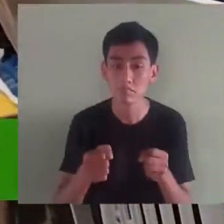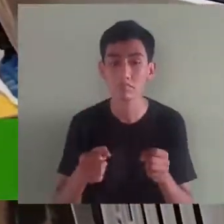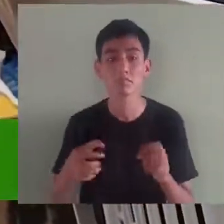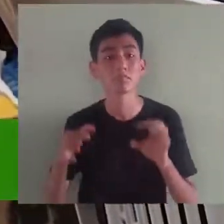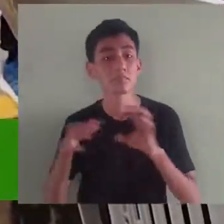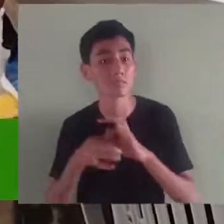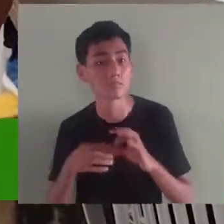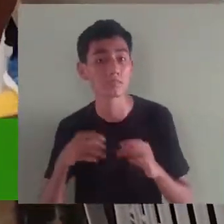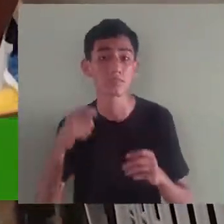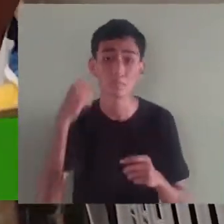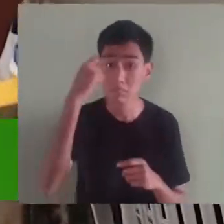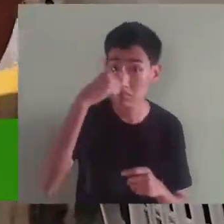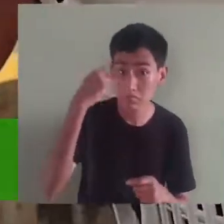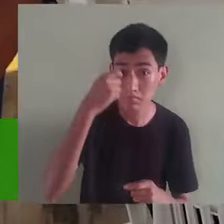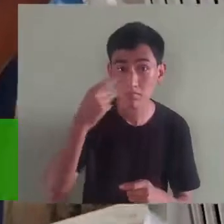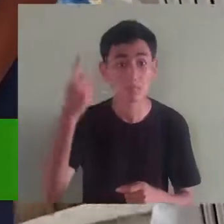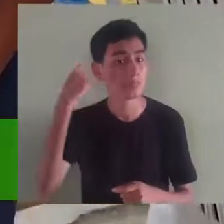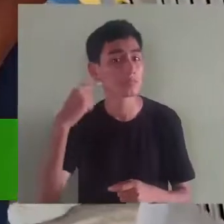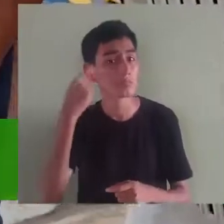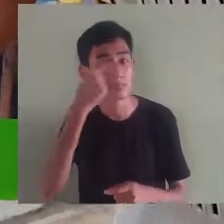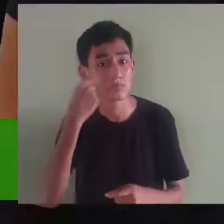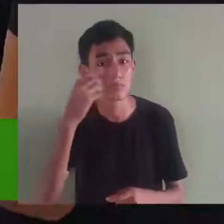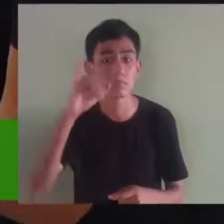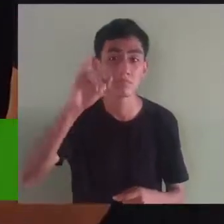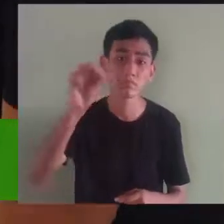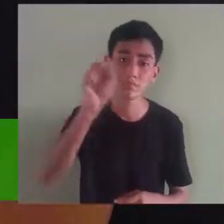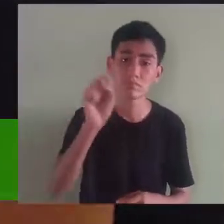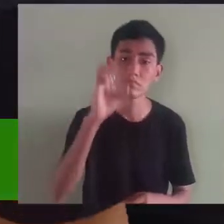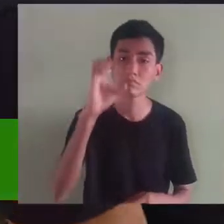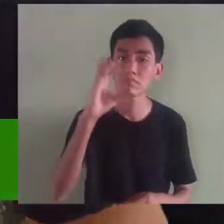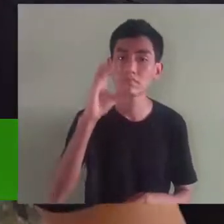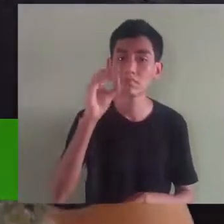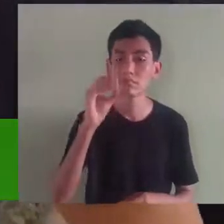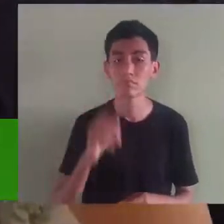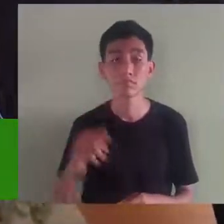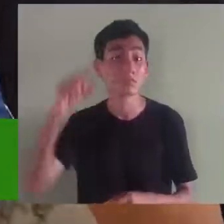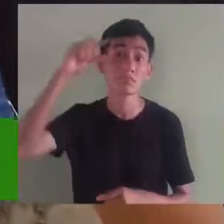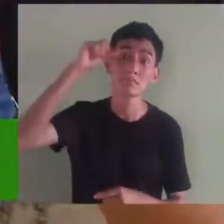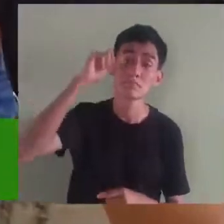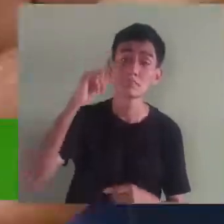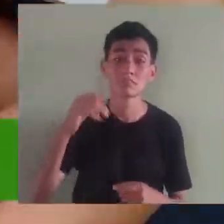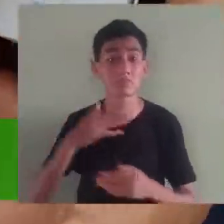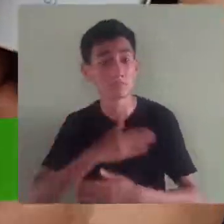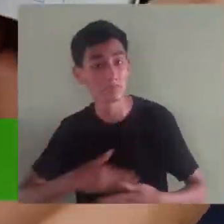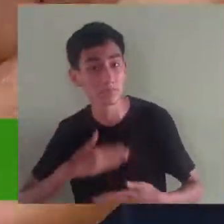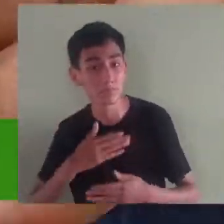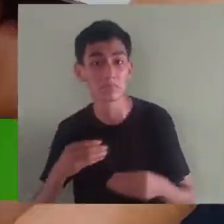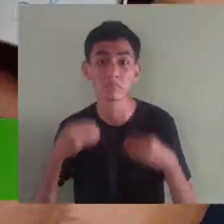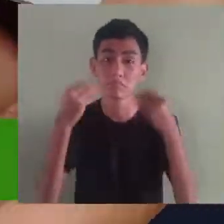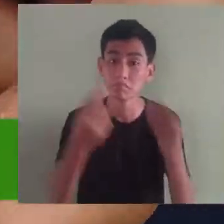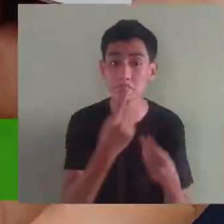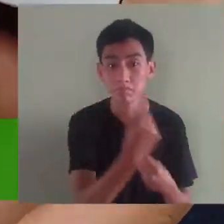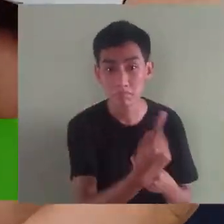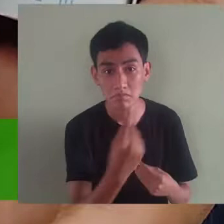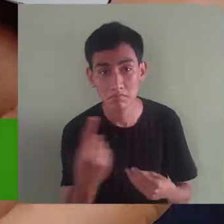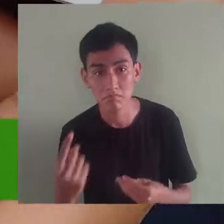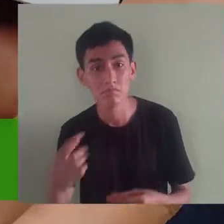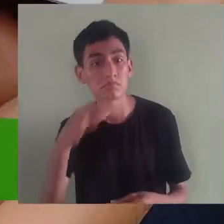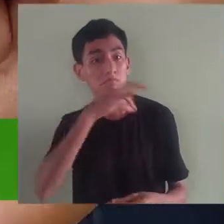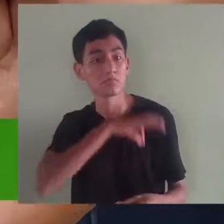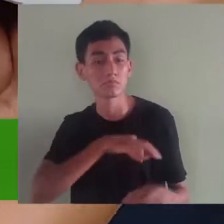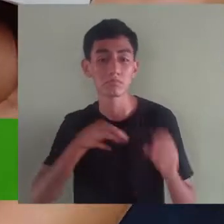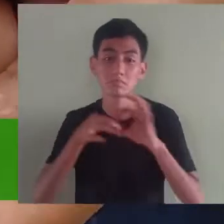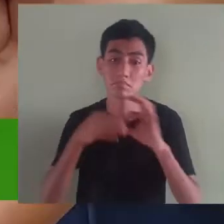soluciones oftálmicas para el ojo seco, es decir, lágrimas naturales que serán entregadas a cada adulto mayor beneficiario de la